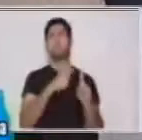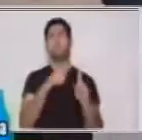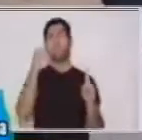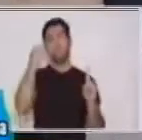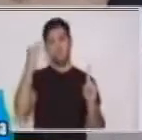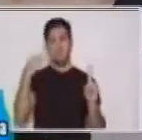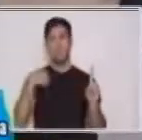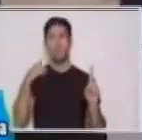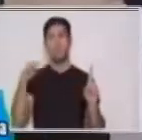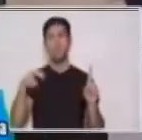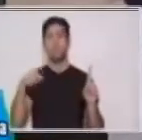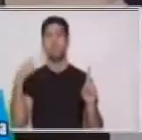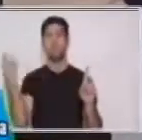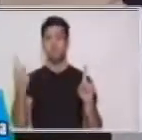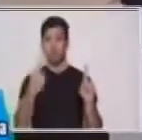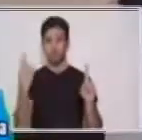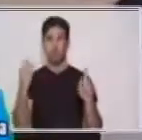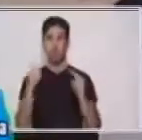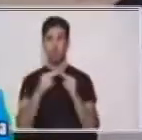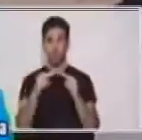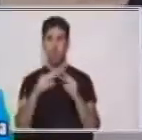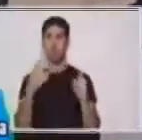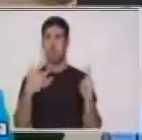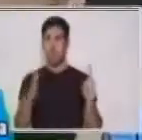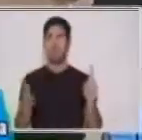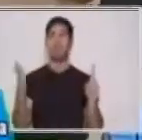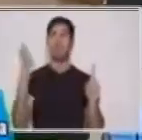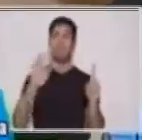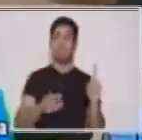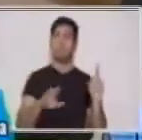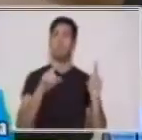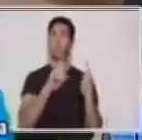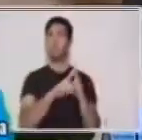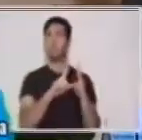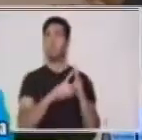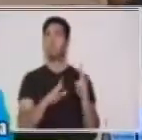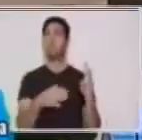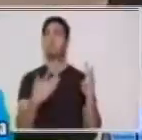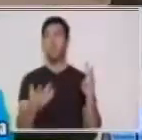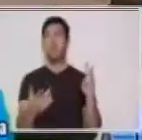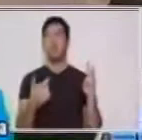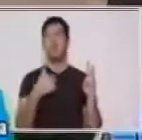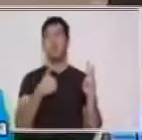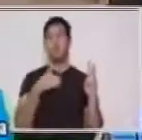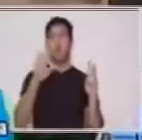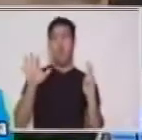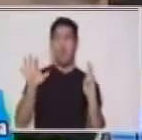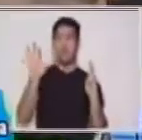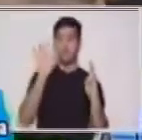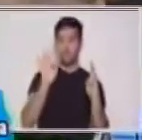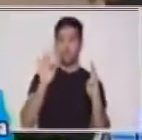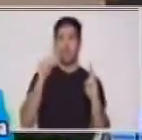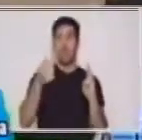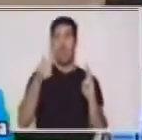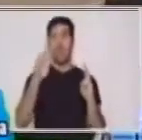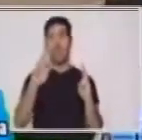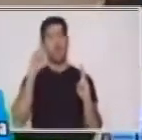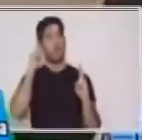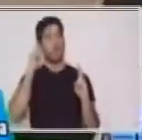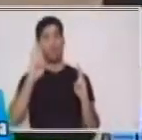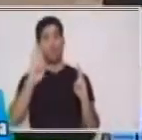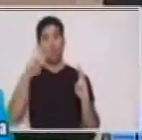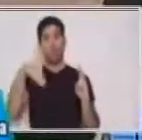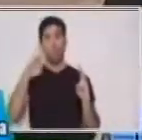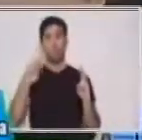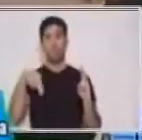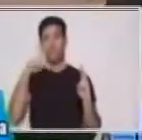demás conozcan, y después de eso yo voy a tener que escoger argumentos. Por